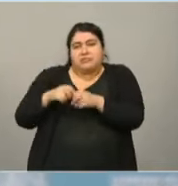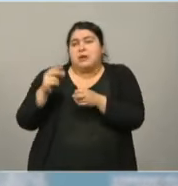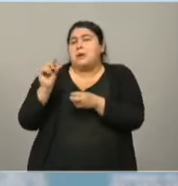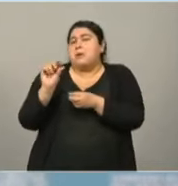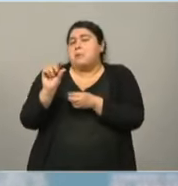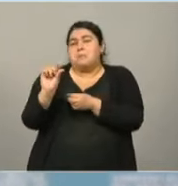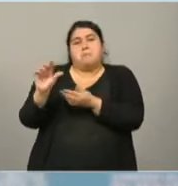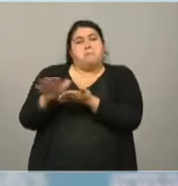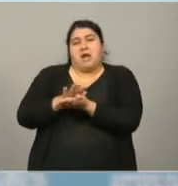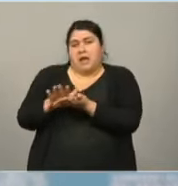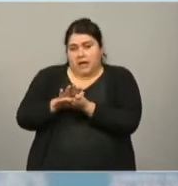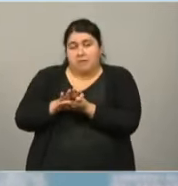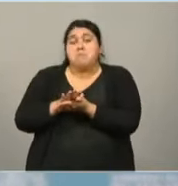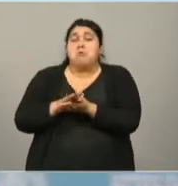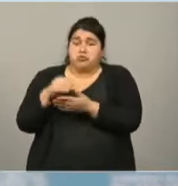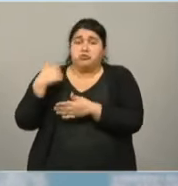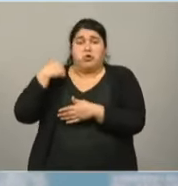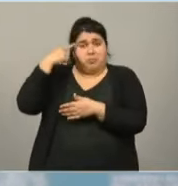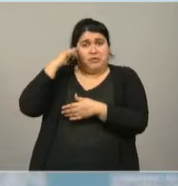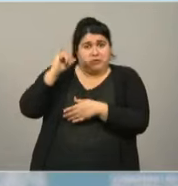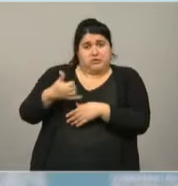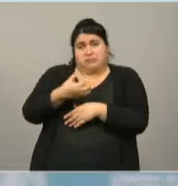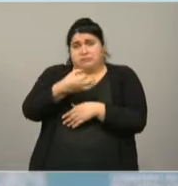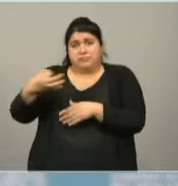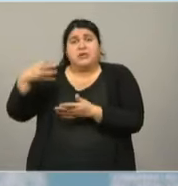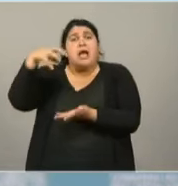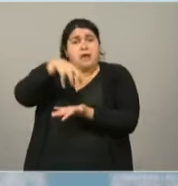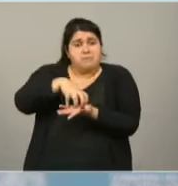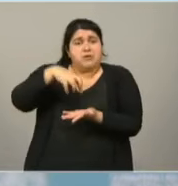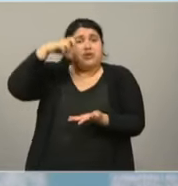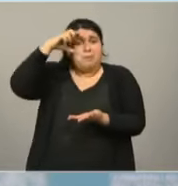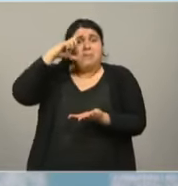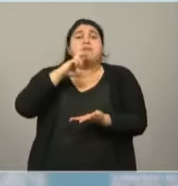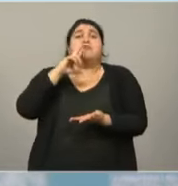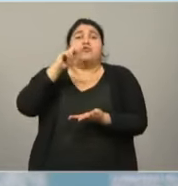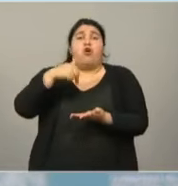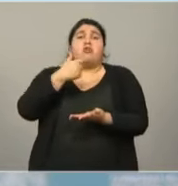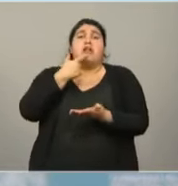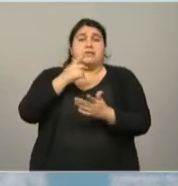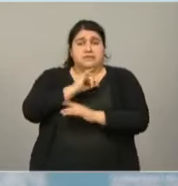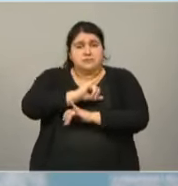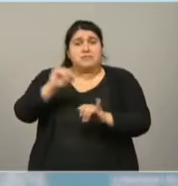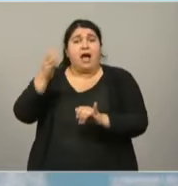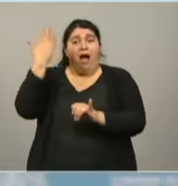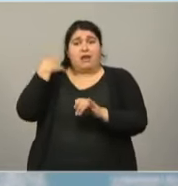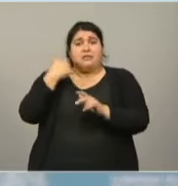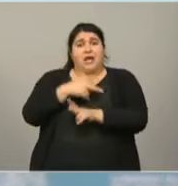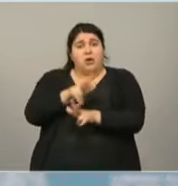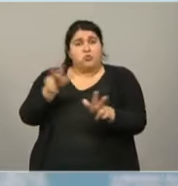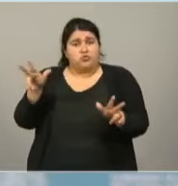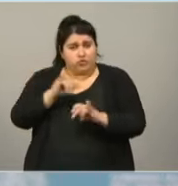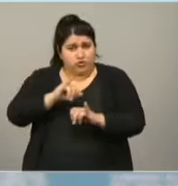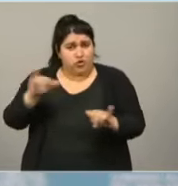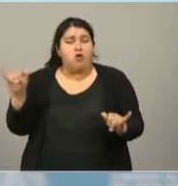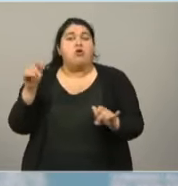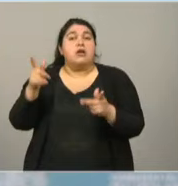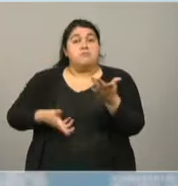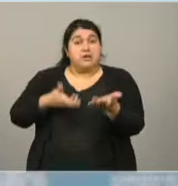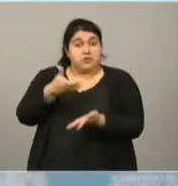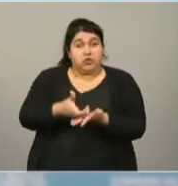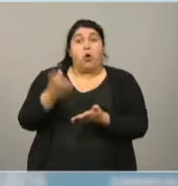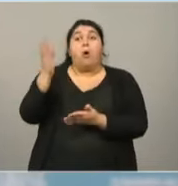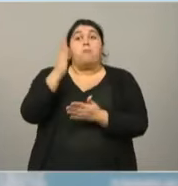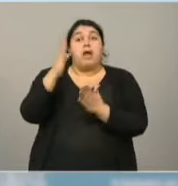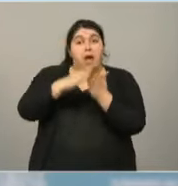convencidos porque también lo ha hecho y lo ha dicho la empresa Petronas en su momento cuando anunció la inversión eh Bahía